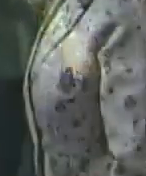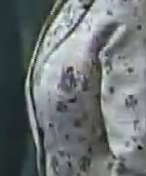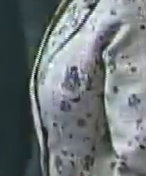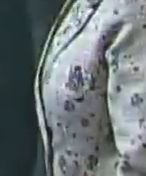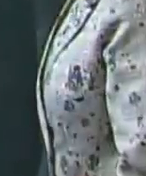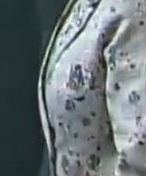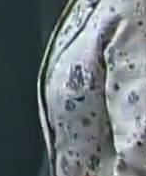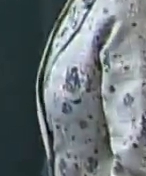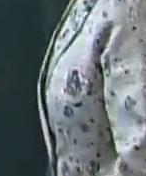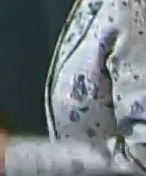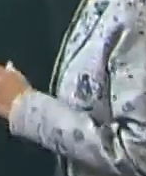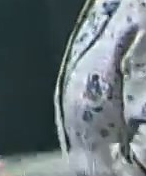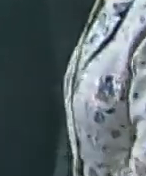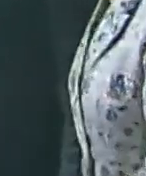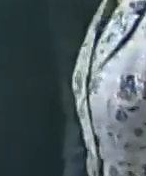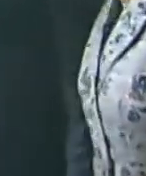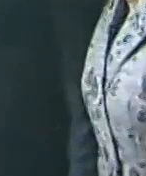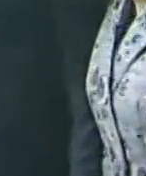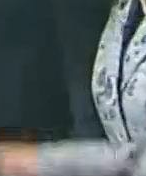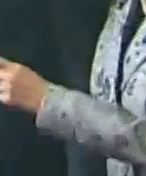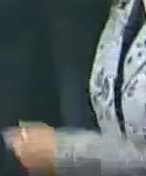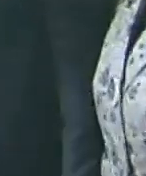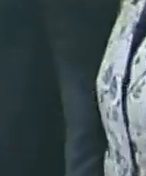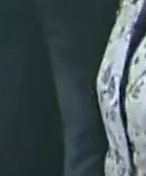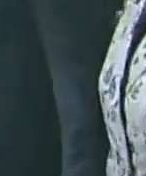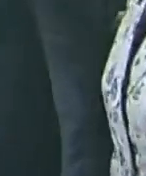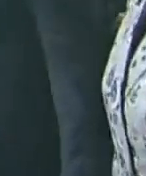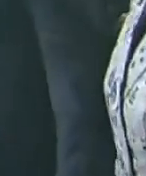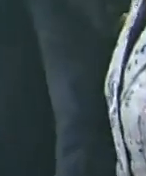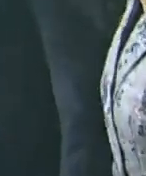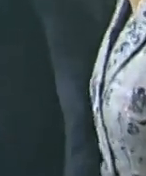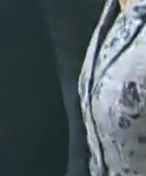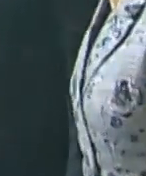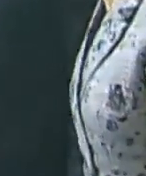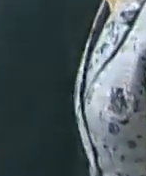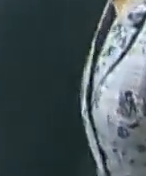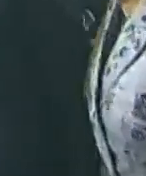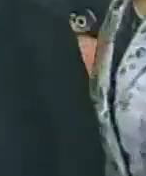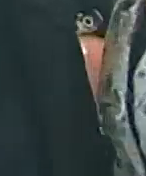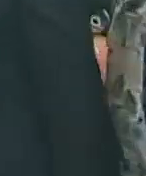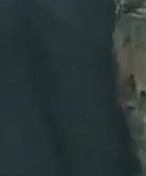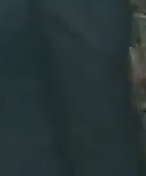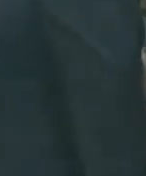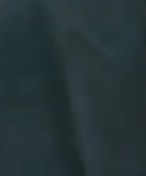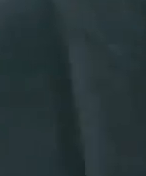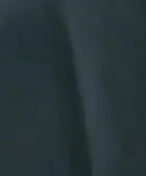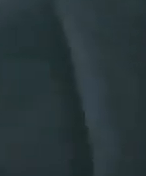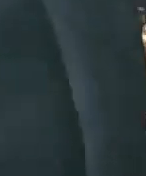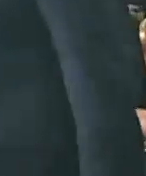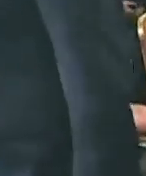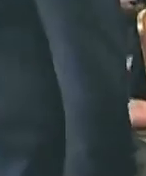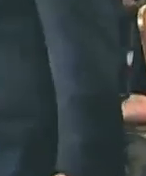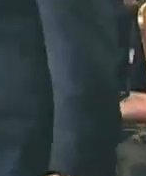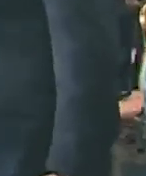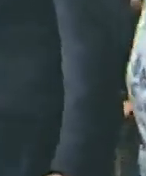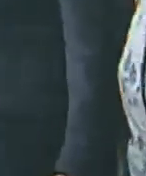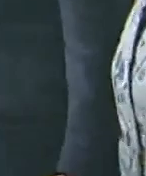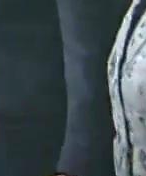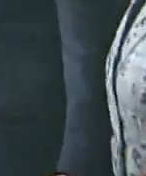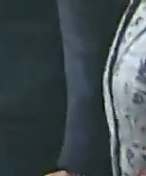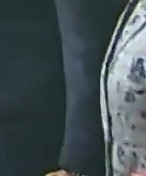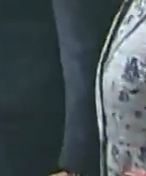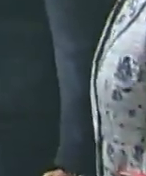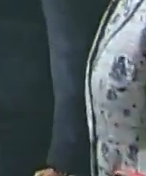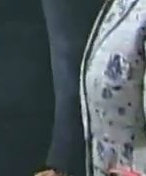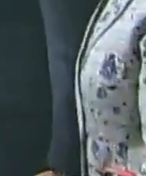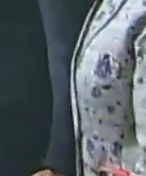nunca antes, y que hoy se recupera para entonces dar ese paso fundamental en lo que entonces nuestra